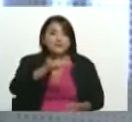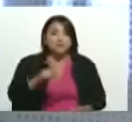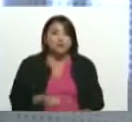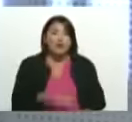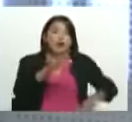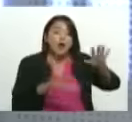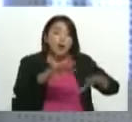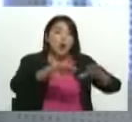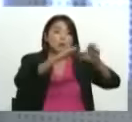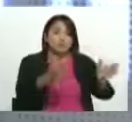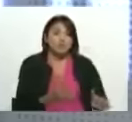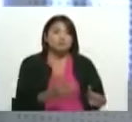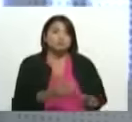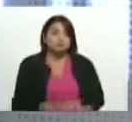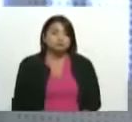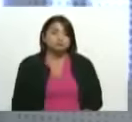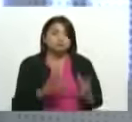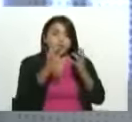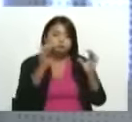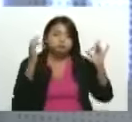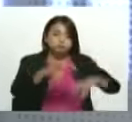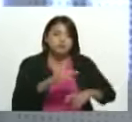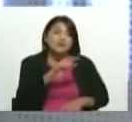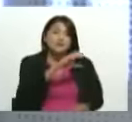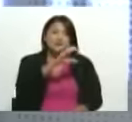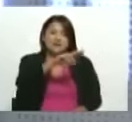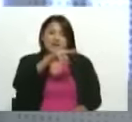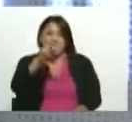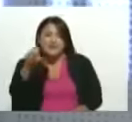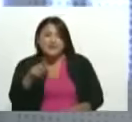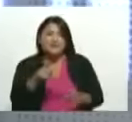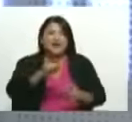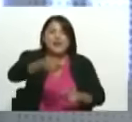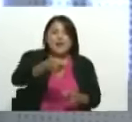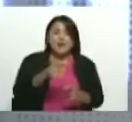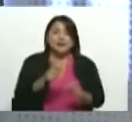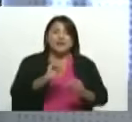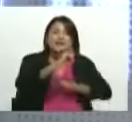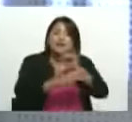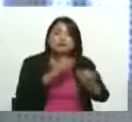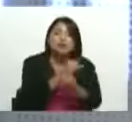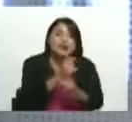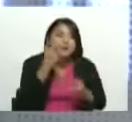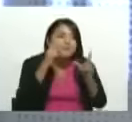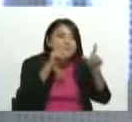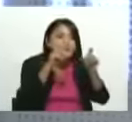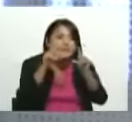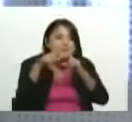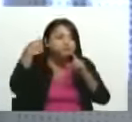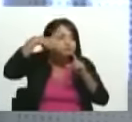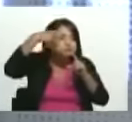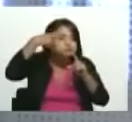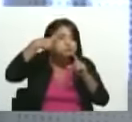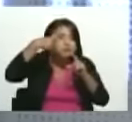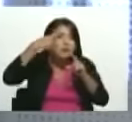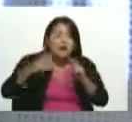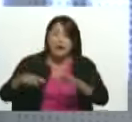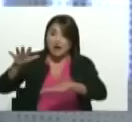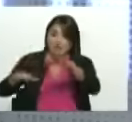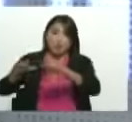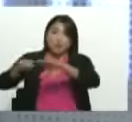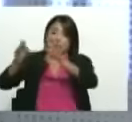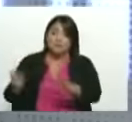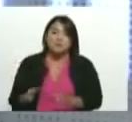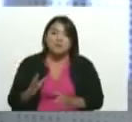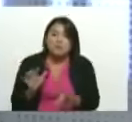masivas, que fue a tomar la foto, ahí estaba CNN, ahí estaba Bloomberg, ahí estaban los medios de comunicación y los candidatos. Pero hubo mesas y aquí se lo mostramos.